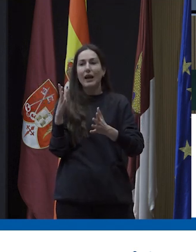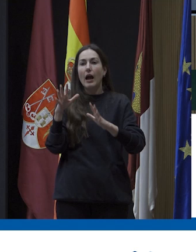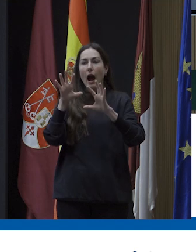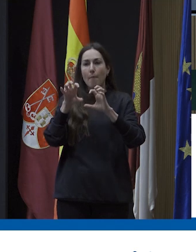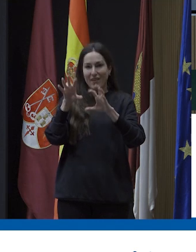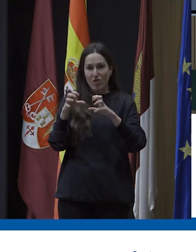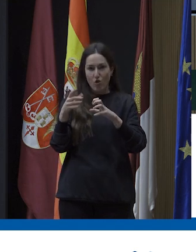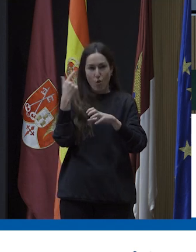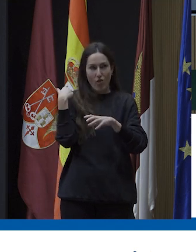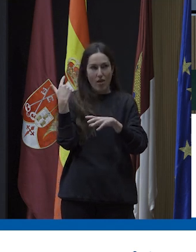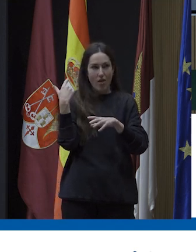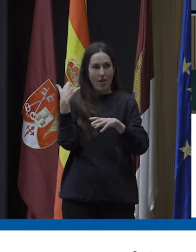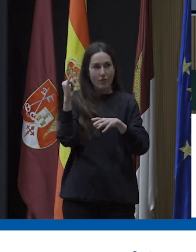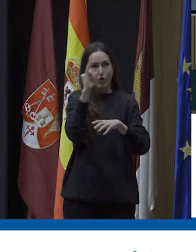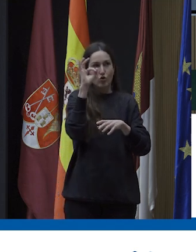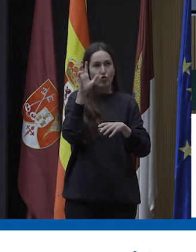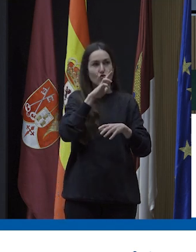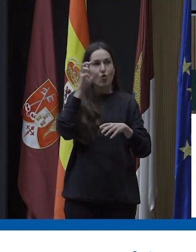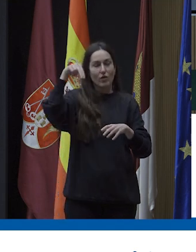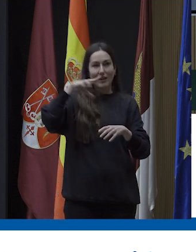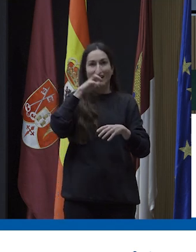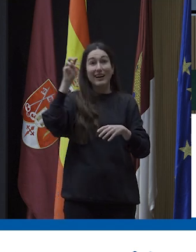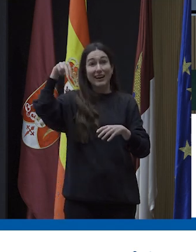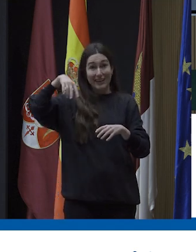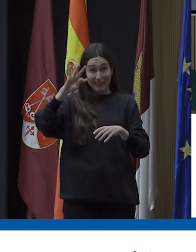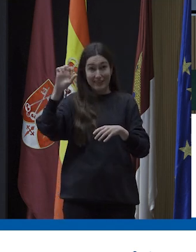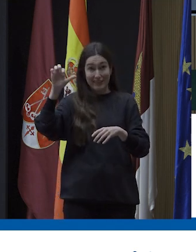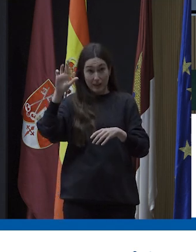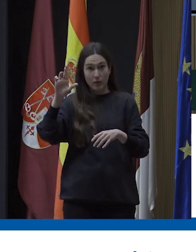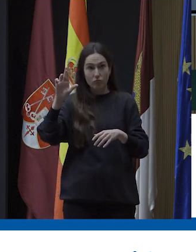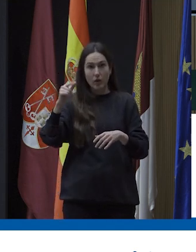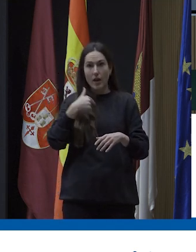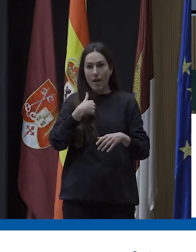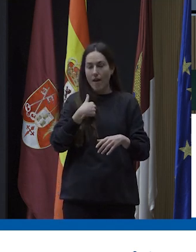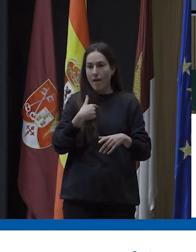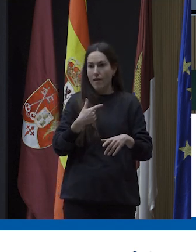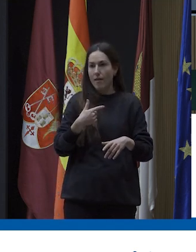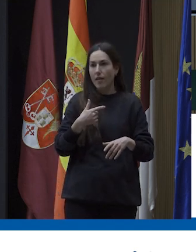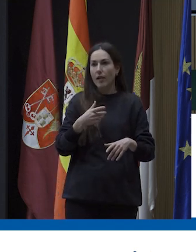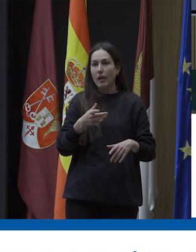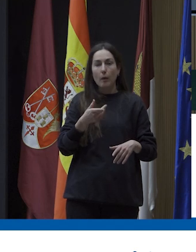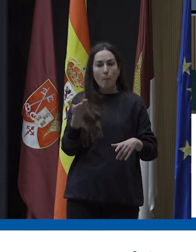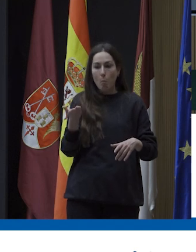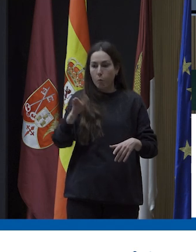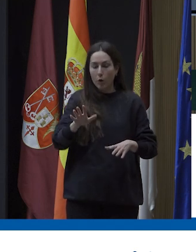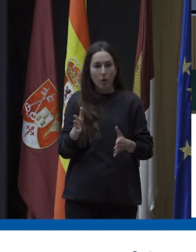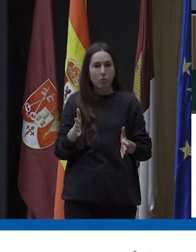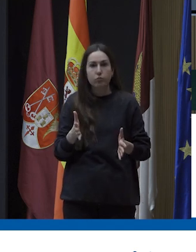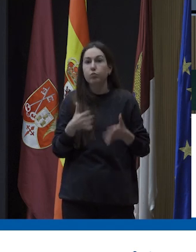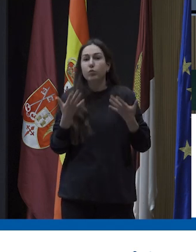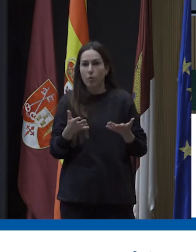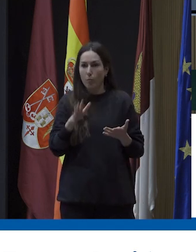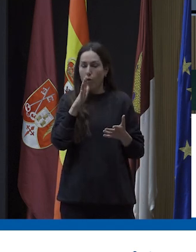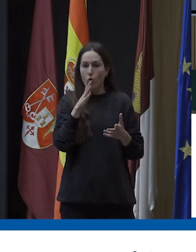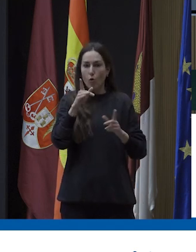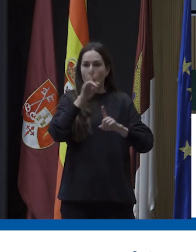resulta que el propio John Hunter padecía la enfermedad y padeció una muerte súbita después de un problema, parece que profesional, una discusión, un